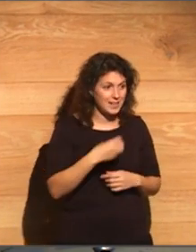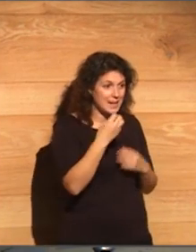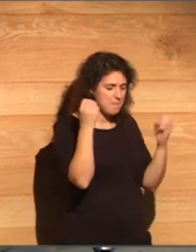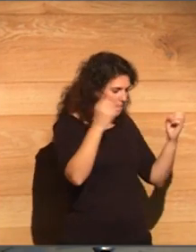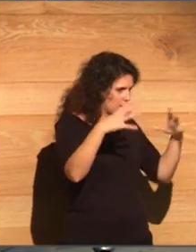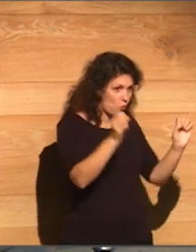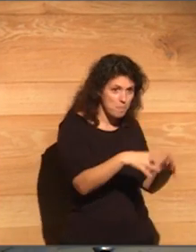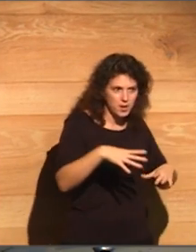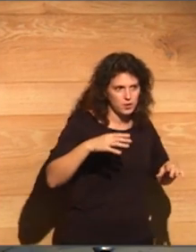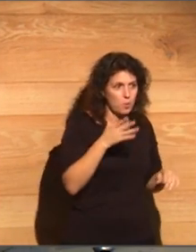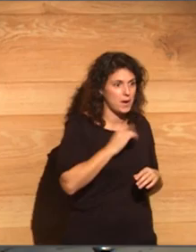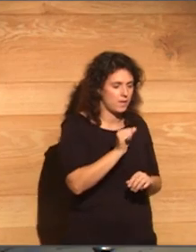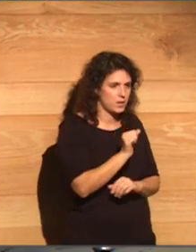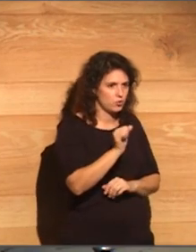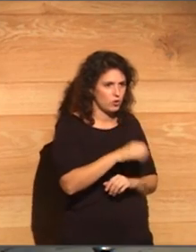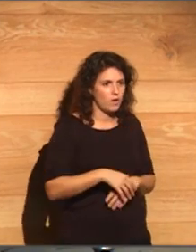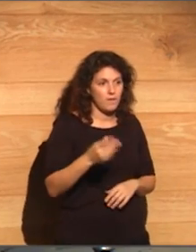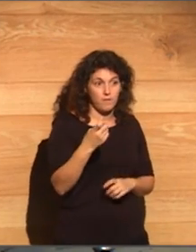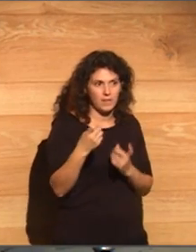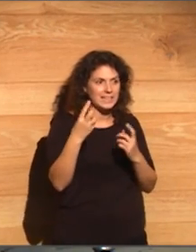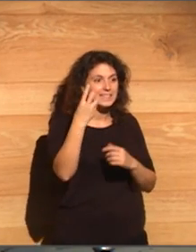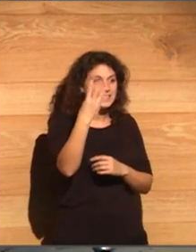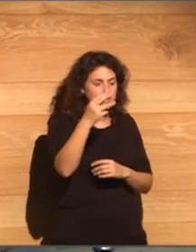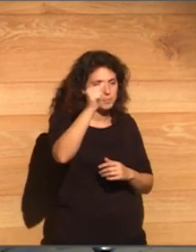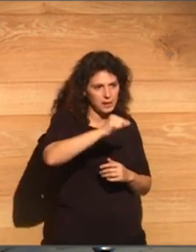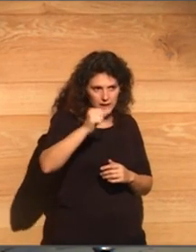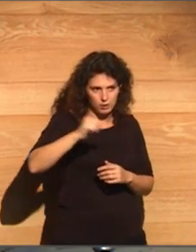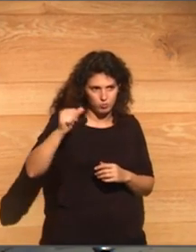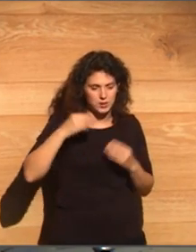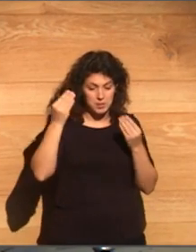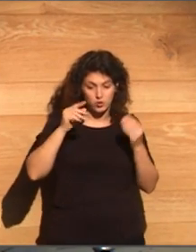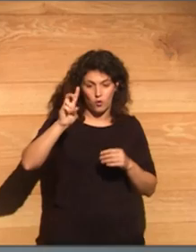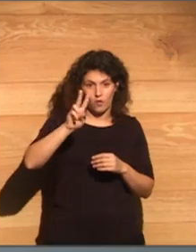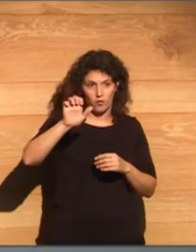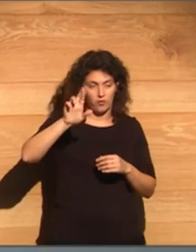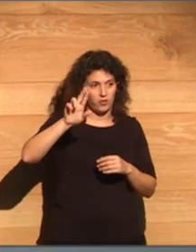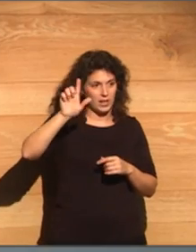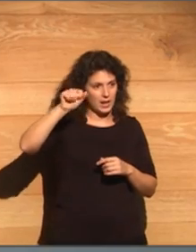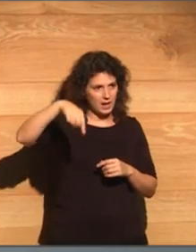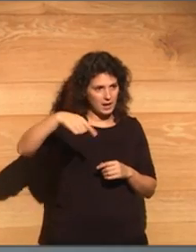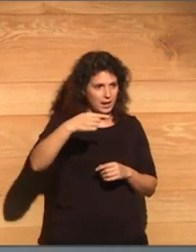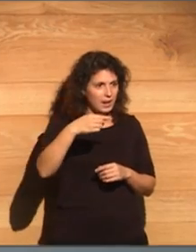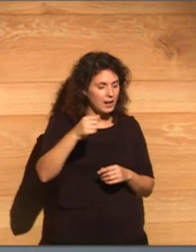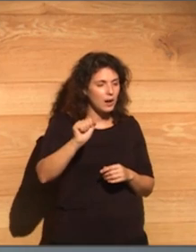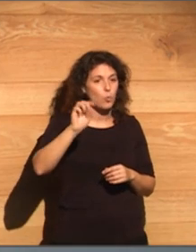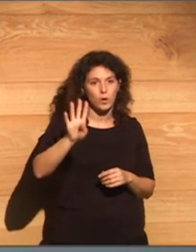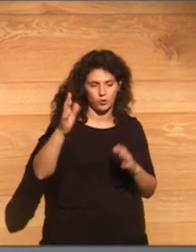favor, mágico. A ver, quedan tres mágico. Películas. Yo creo que ya no va a haber mágico. Berlanga 4. Vale, creo que nos podemos permitir